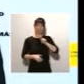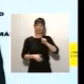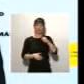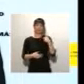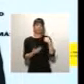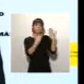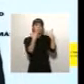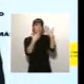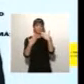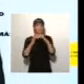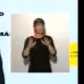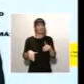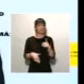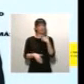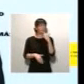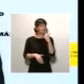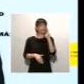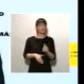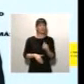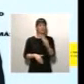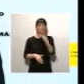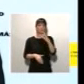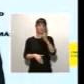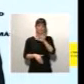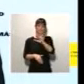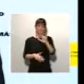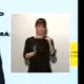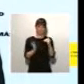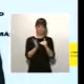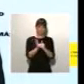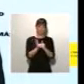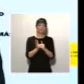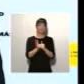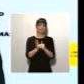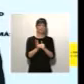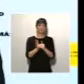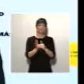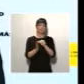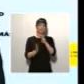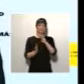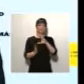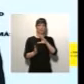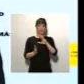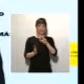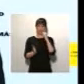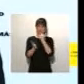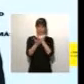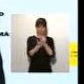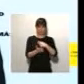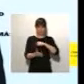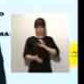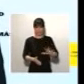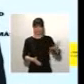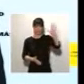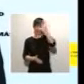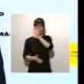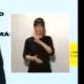355.000 determinaciones de PCR en todo el país, al menos.